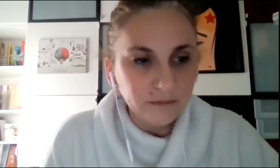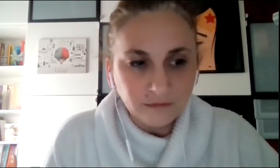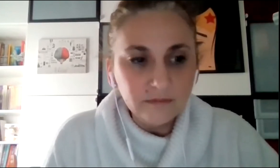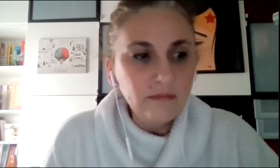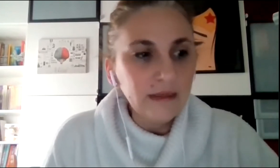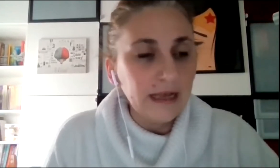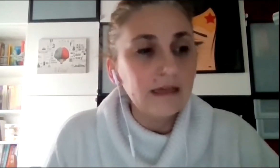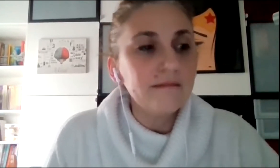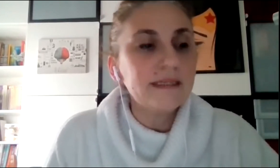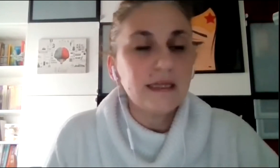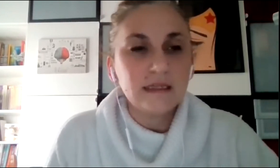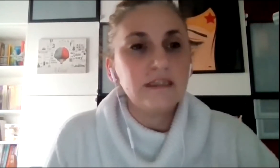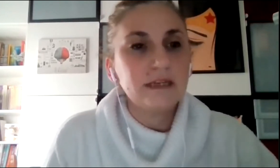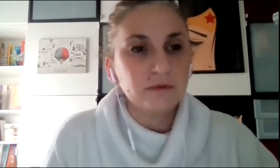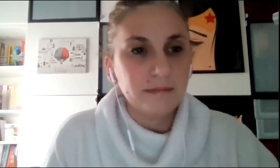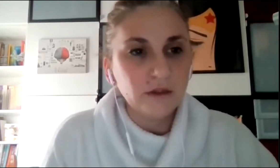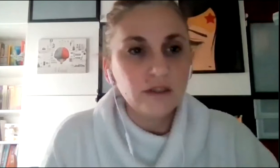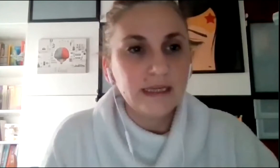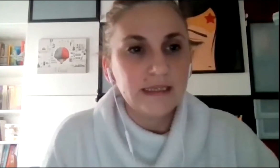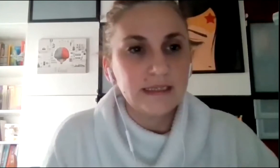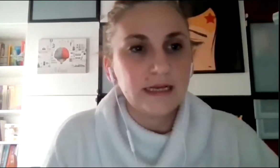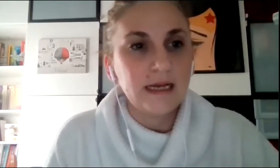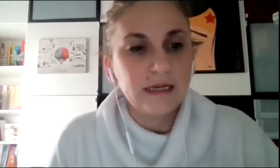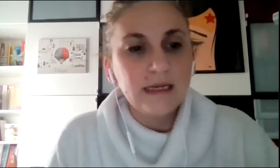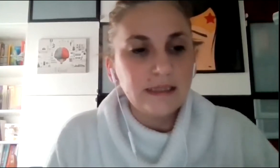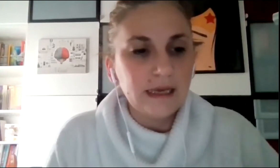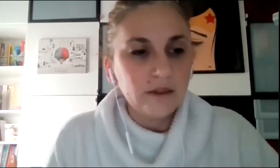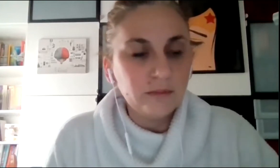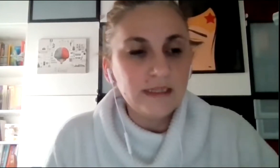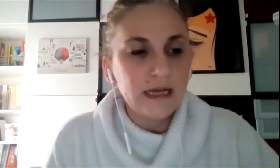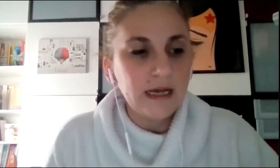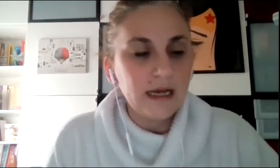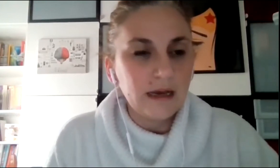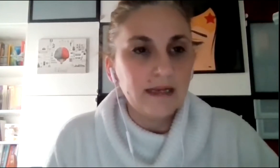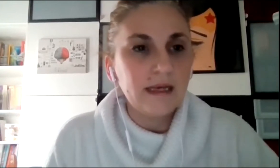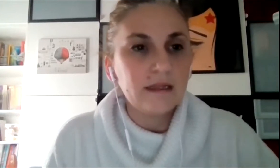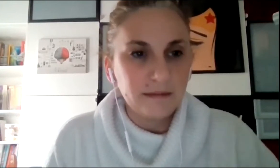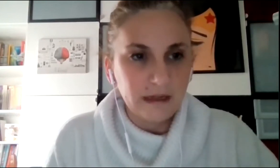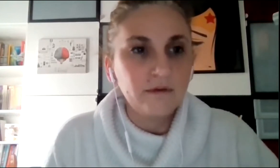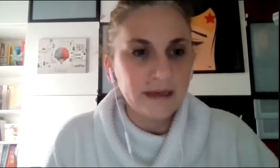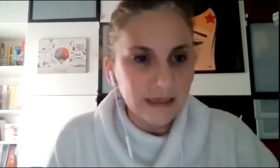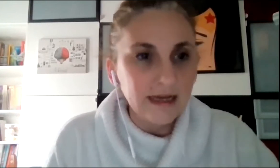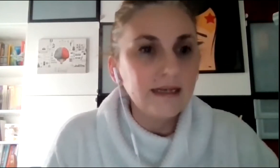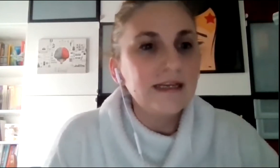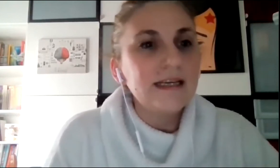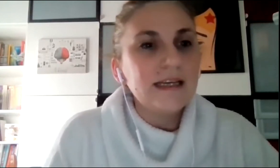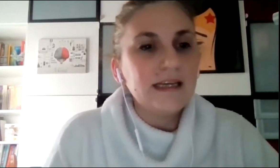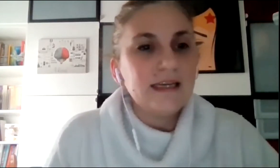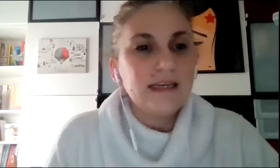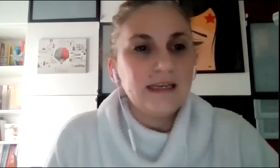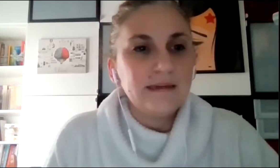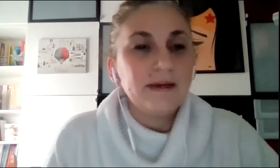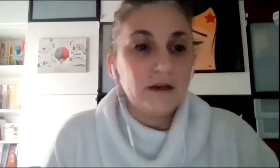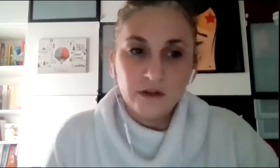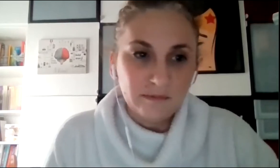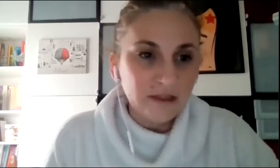¿no? Hay cada vez más iniciativas y más movimientos que se están dedicando pues, a hablar de la accesibilidad universal.